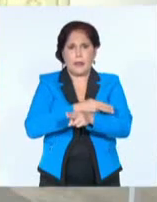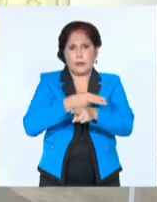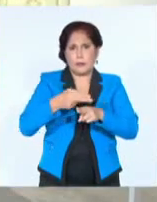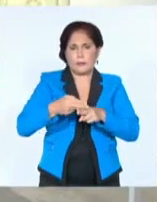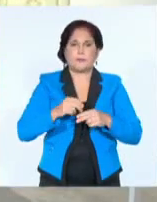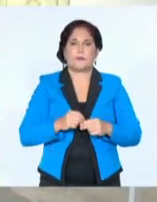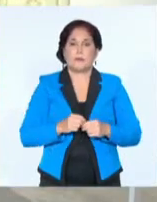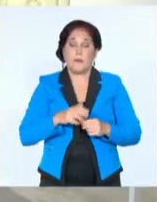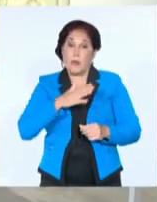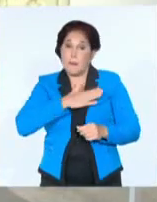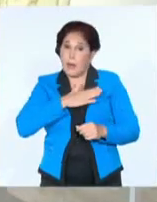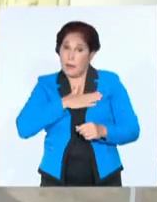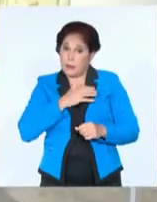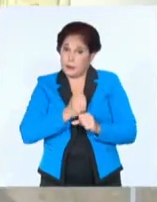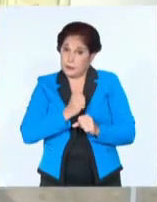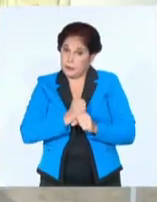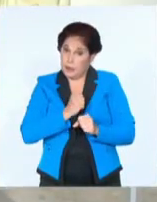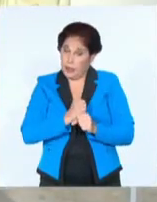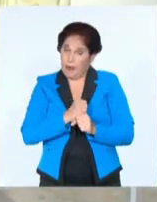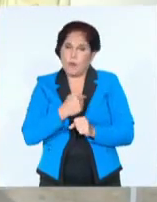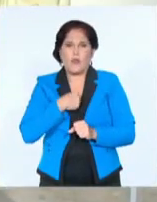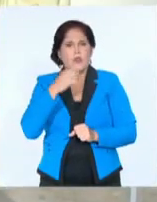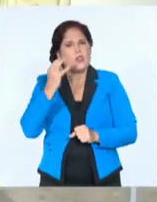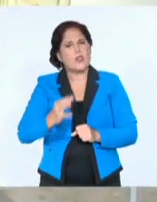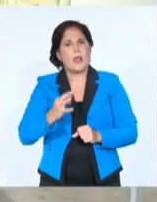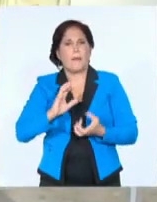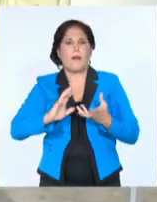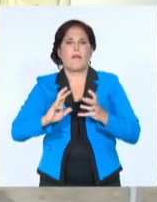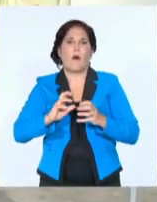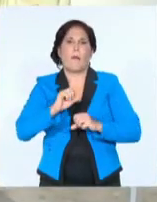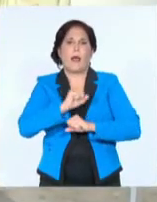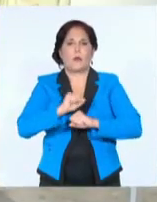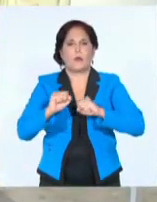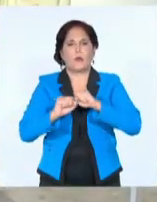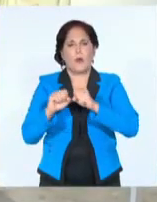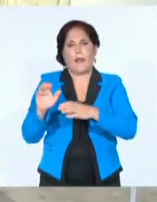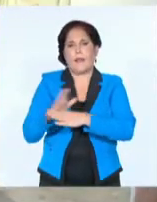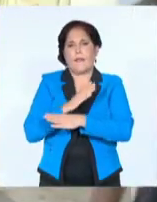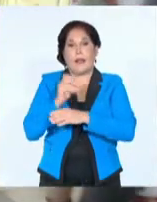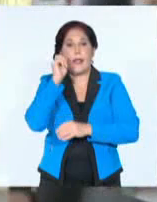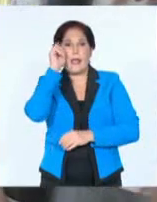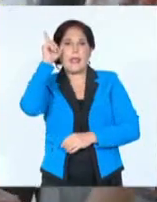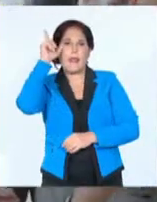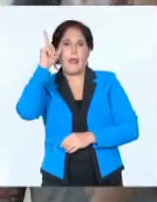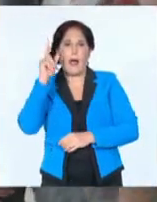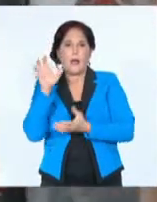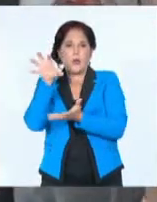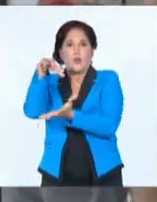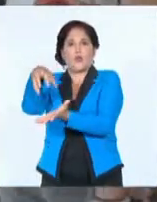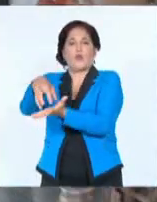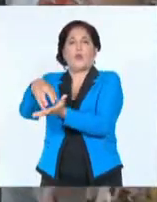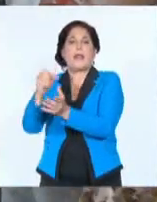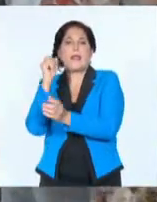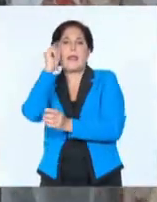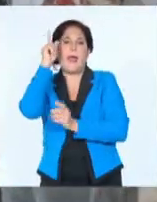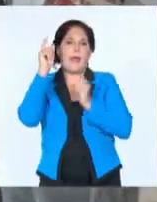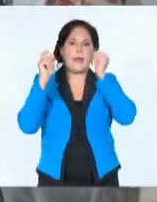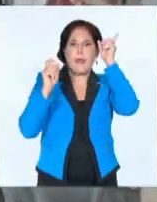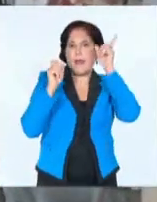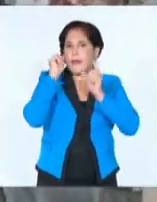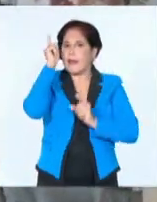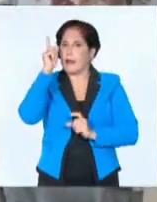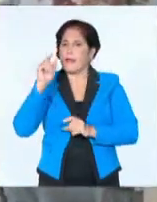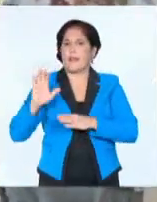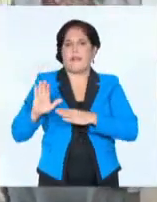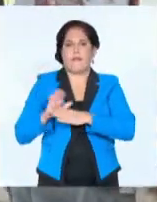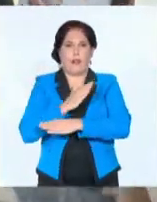mis operatorios de trabajo siempre tengo una estructura de rizoma. Es decir, la idea surge de un núcleo y sale por diferentes lugares.